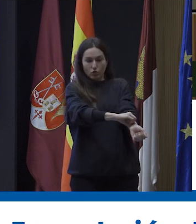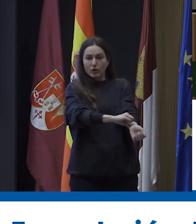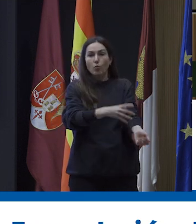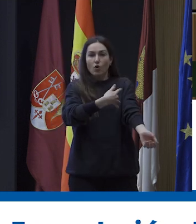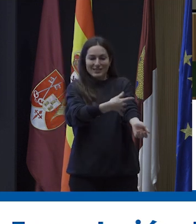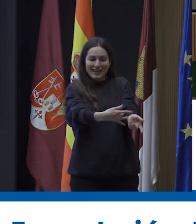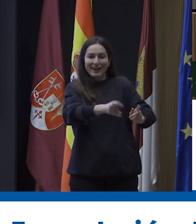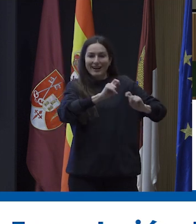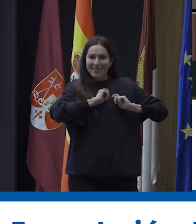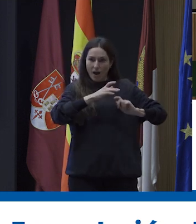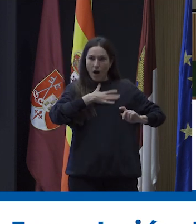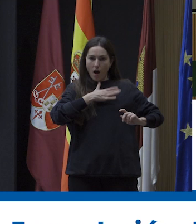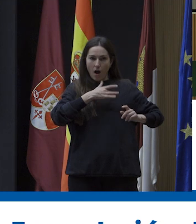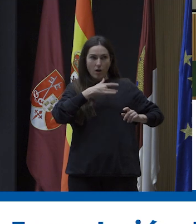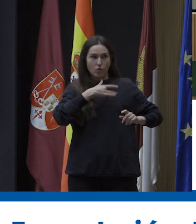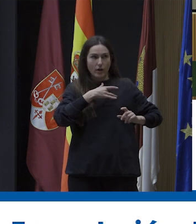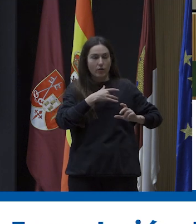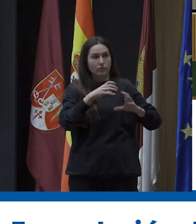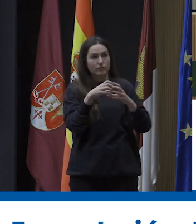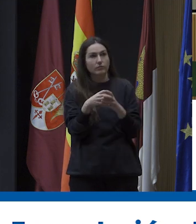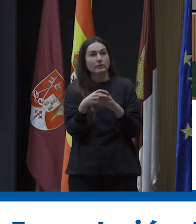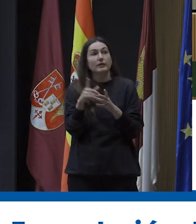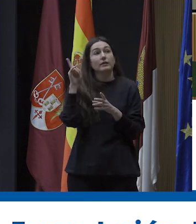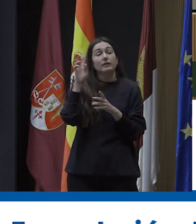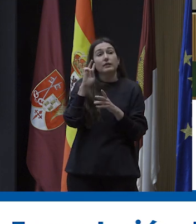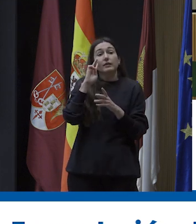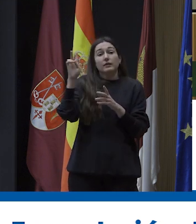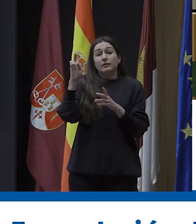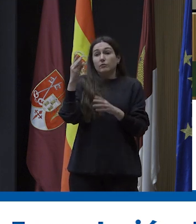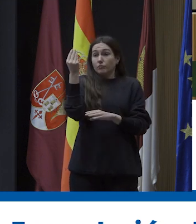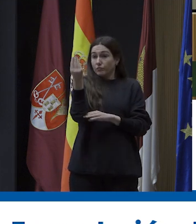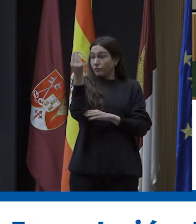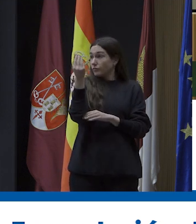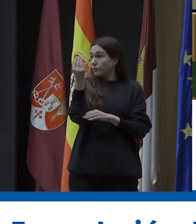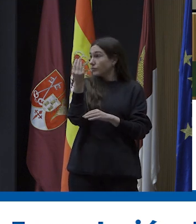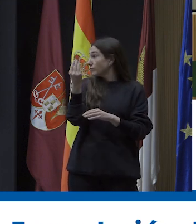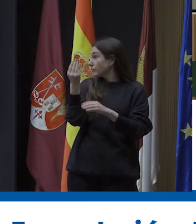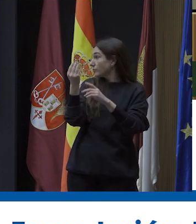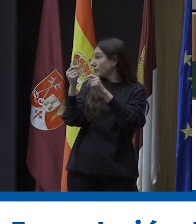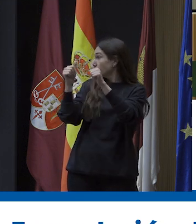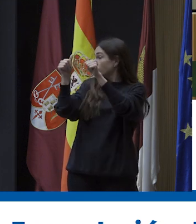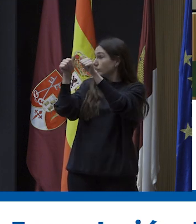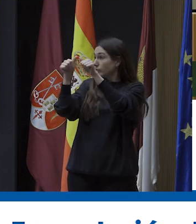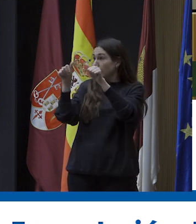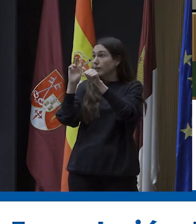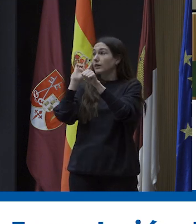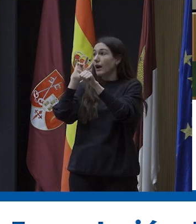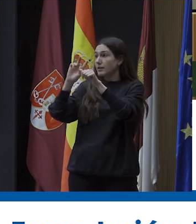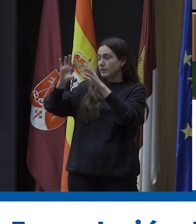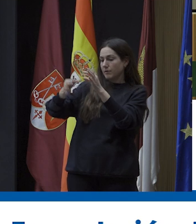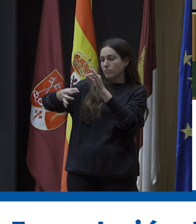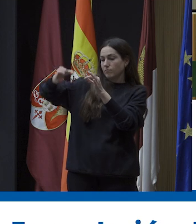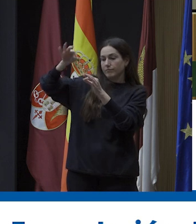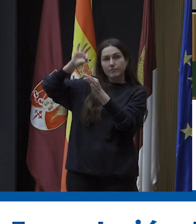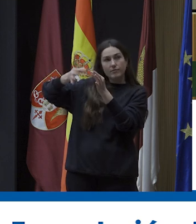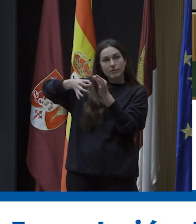cardíaco. Este sería un diagrama y esta sería, digamos, una pieza anatómica. Se ven que son unas arterias que van en la superficie,